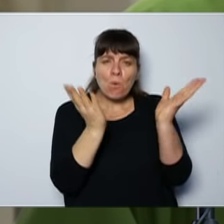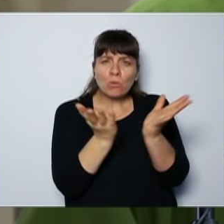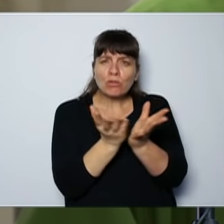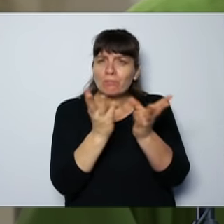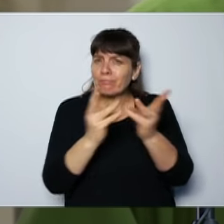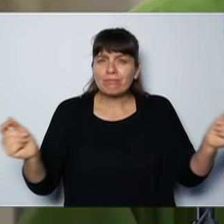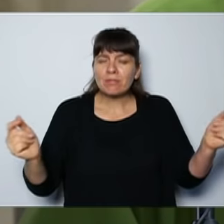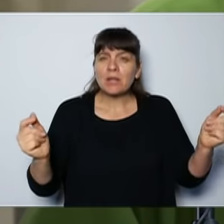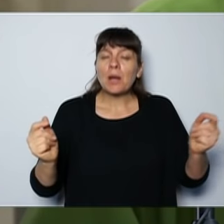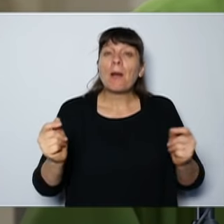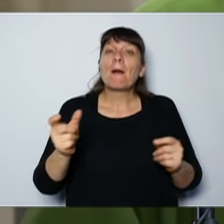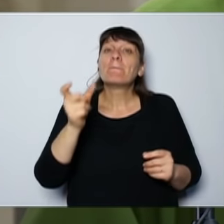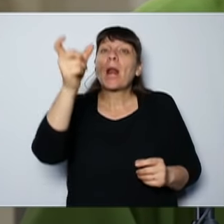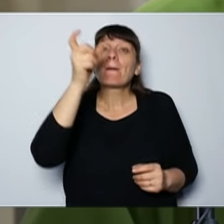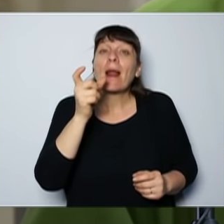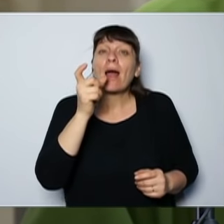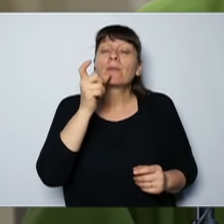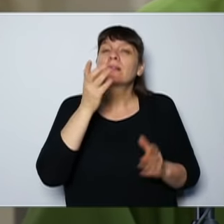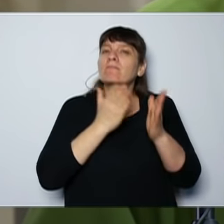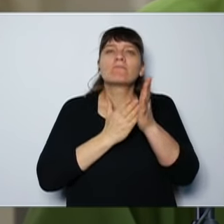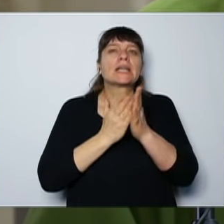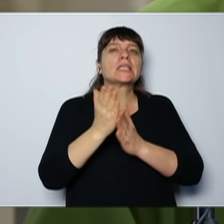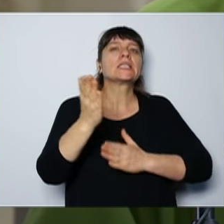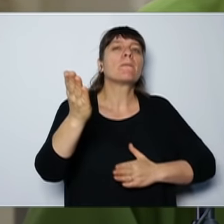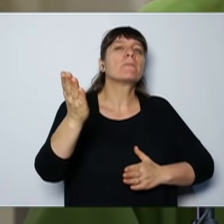pero mis palabras no pasarán.